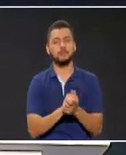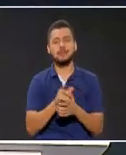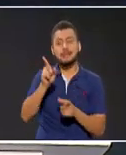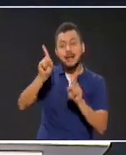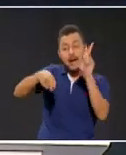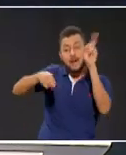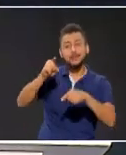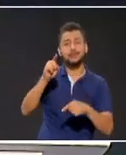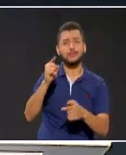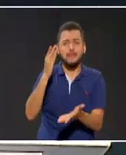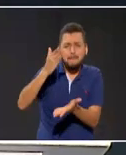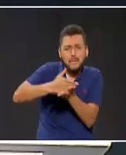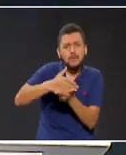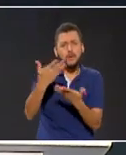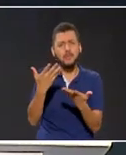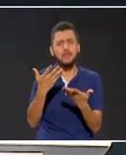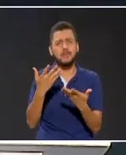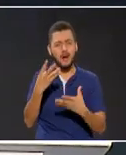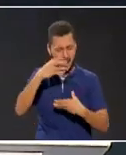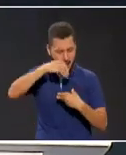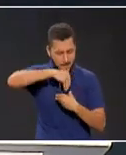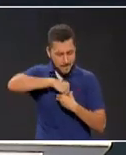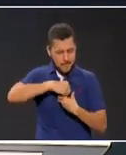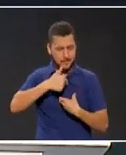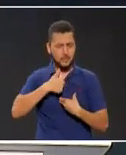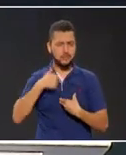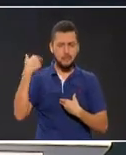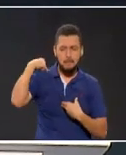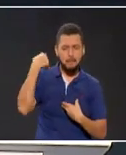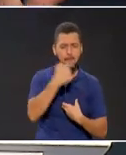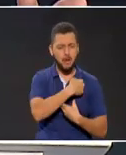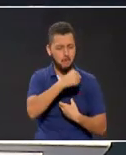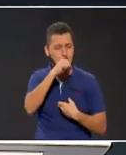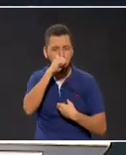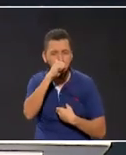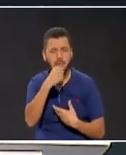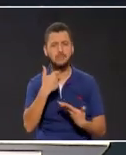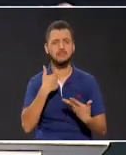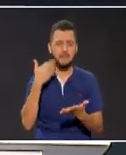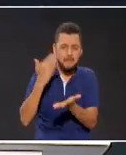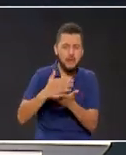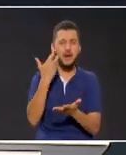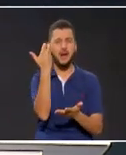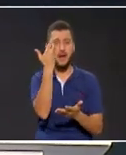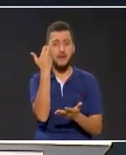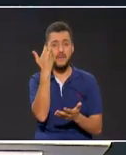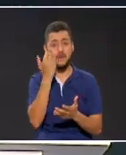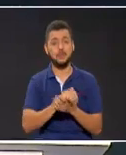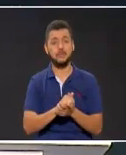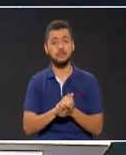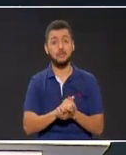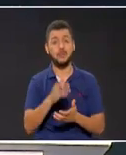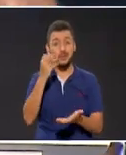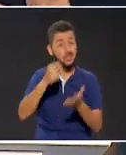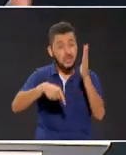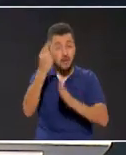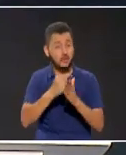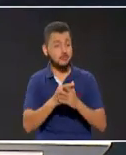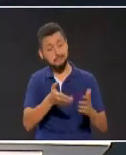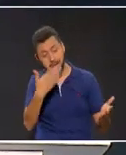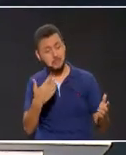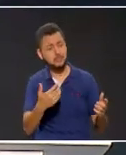intoxicación severa y es inhumano como están en las calles. La dificultad es que no se pueden trasladar porque sin su consentimiento pues no se